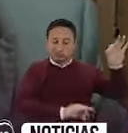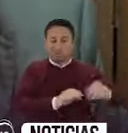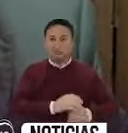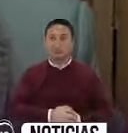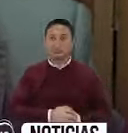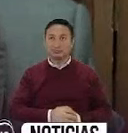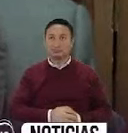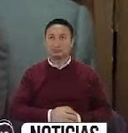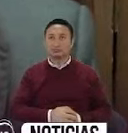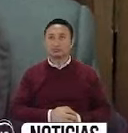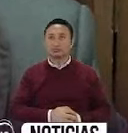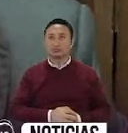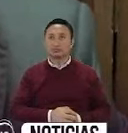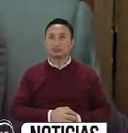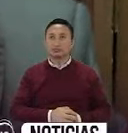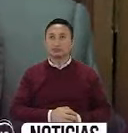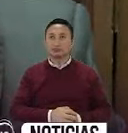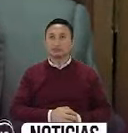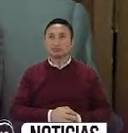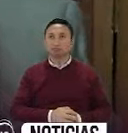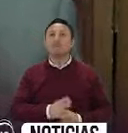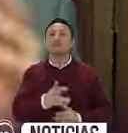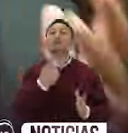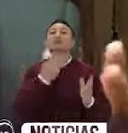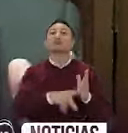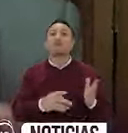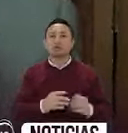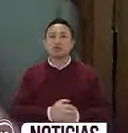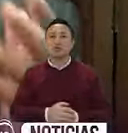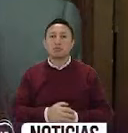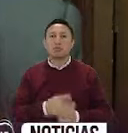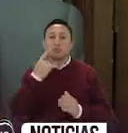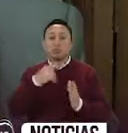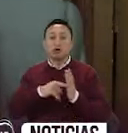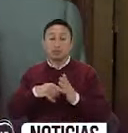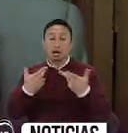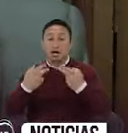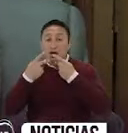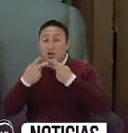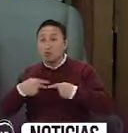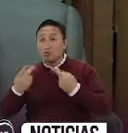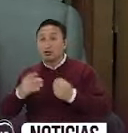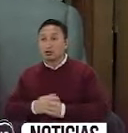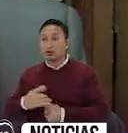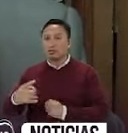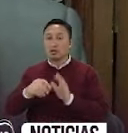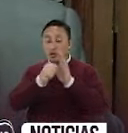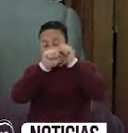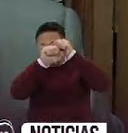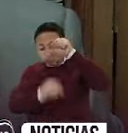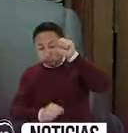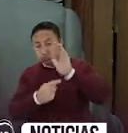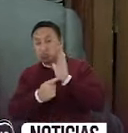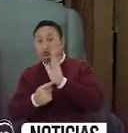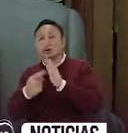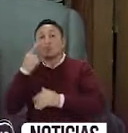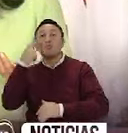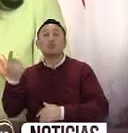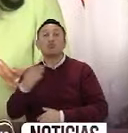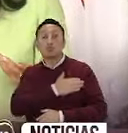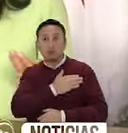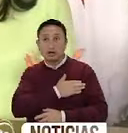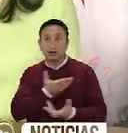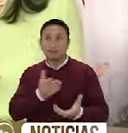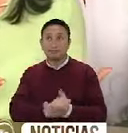cuando qué era lo que estaba pasando? Claro, cuando estalló, diríamos de manera pública, el escándalo de las pruebas de confianza.